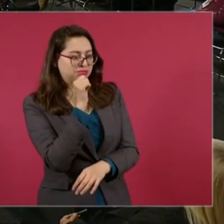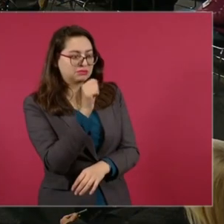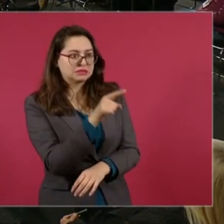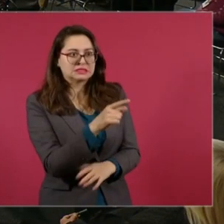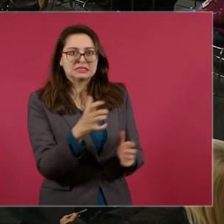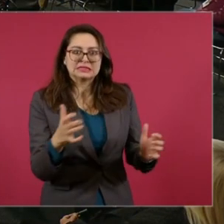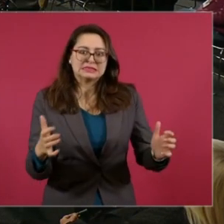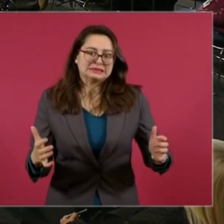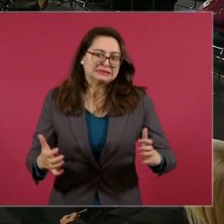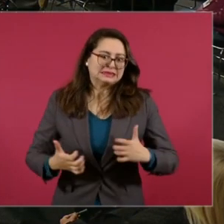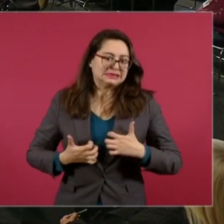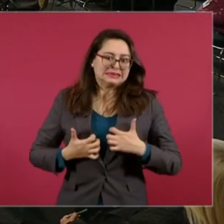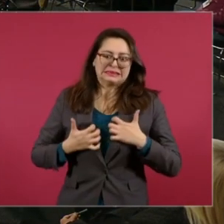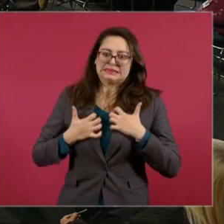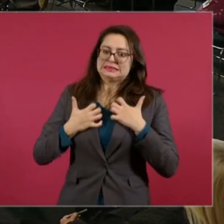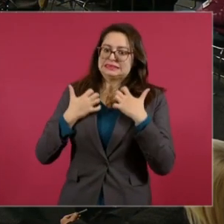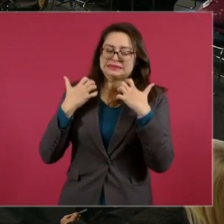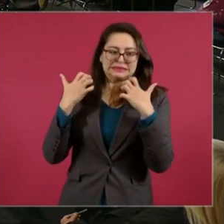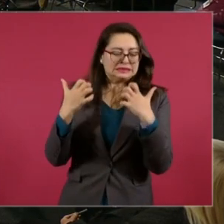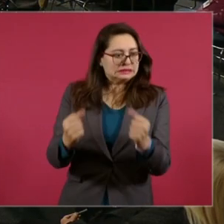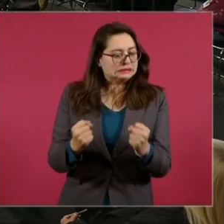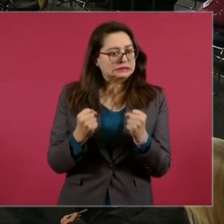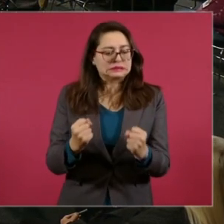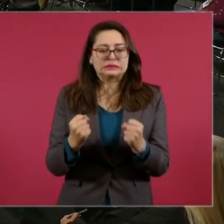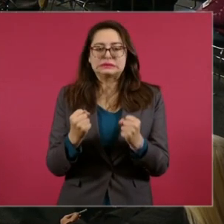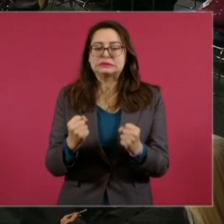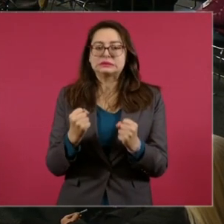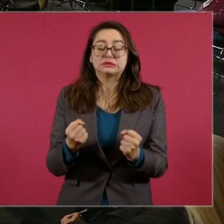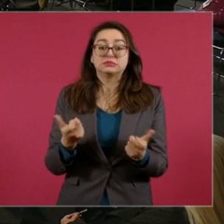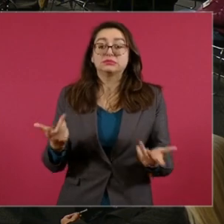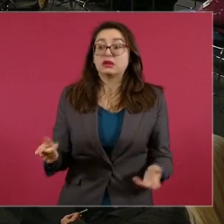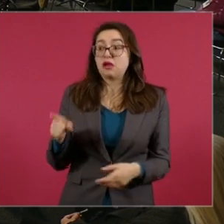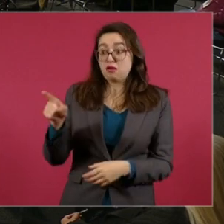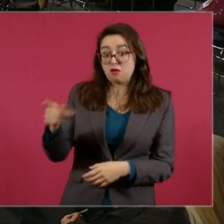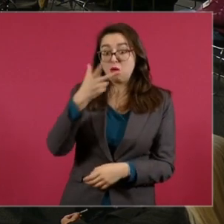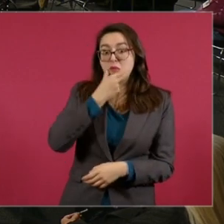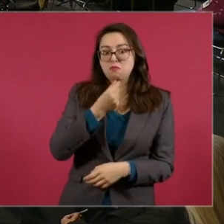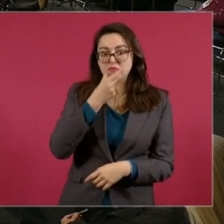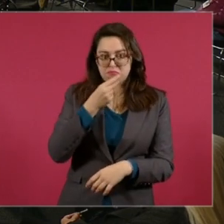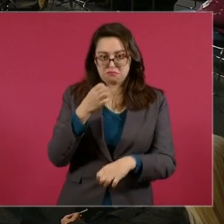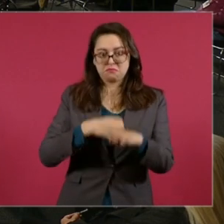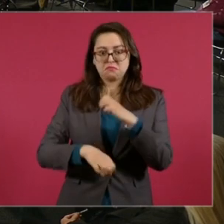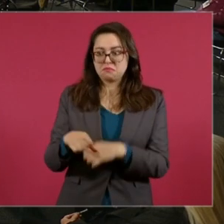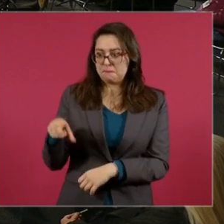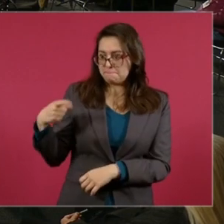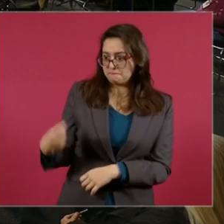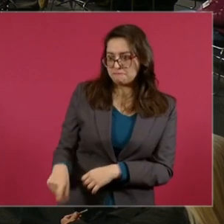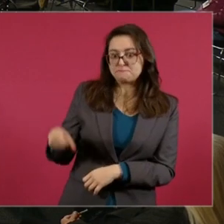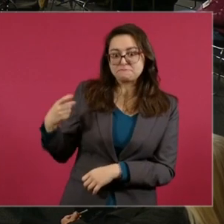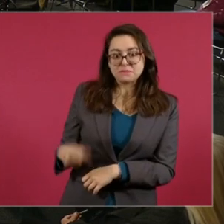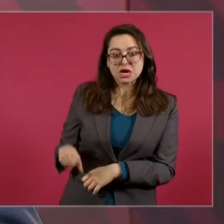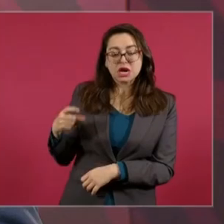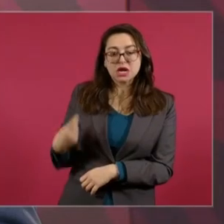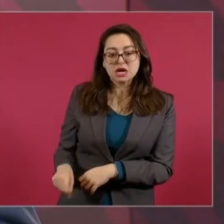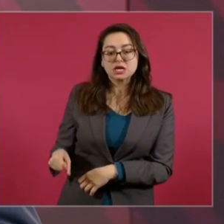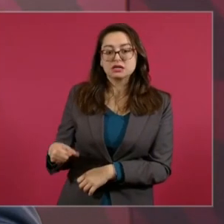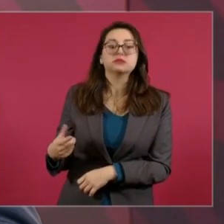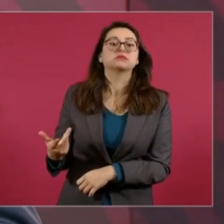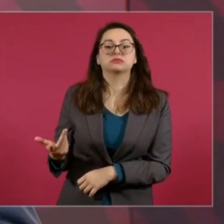no sé si concesionario de la Coca-Cola, de la Pepsi-Cola, por ahí tengo el nombre, va a salir en el libro.